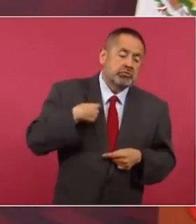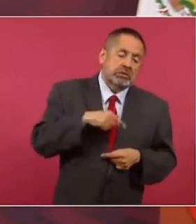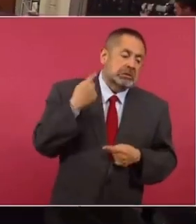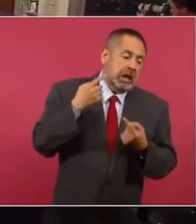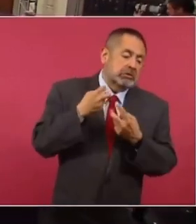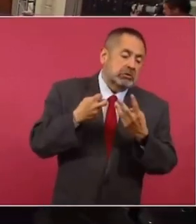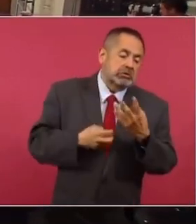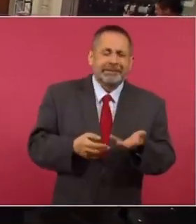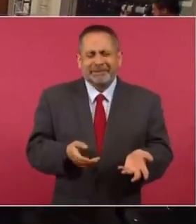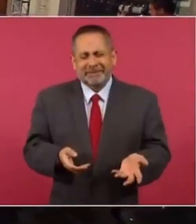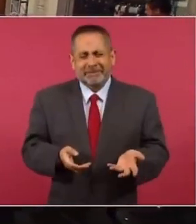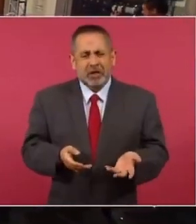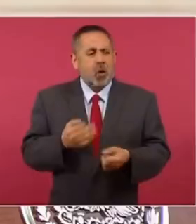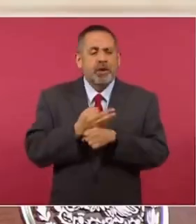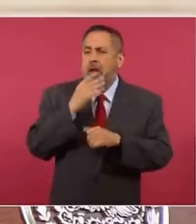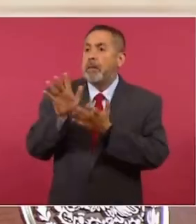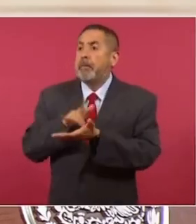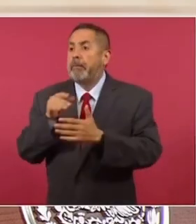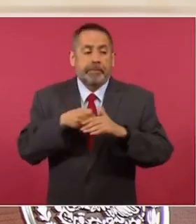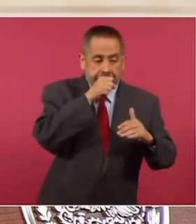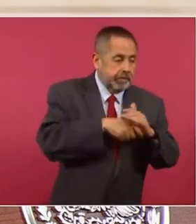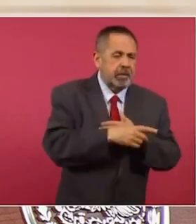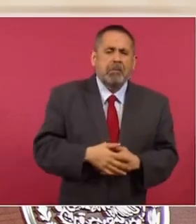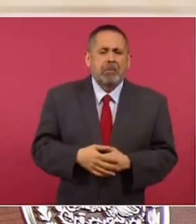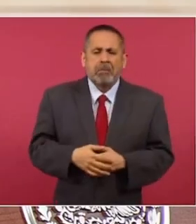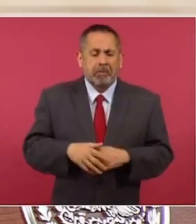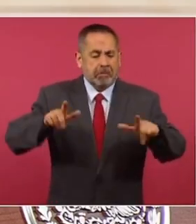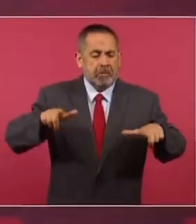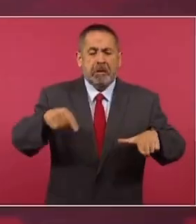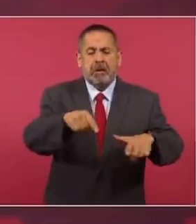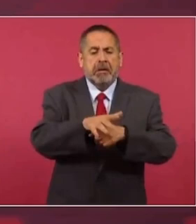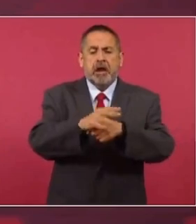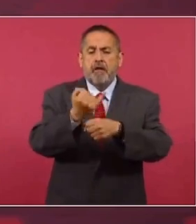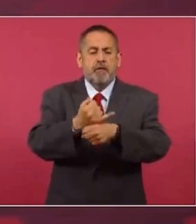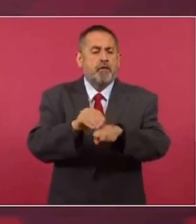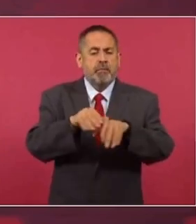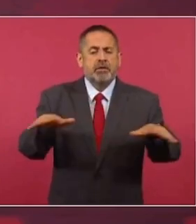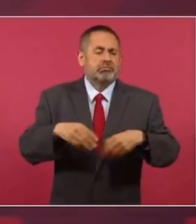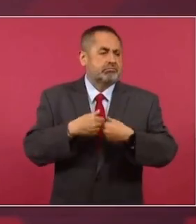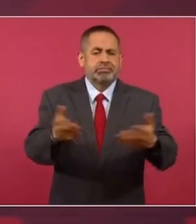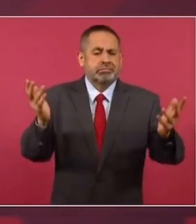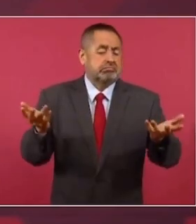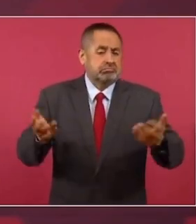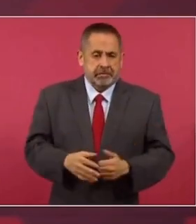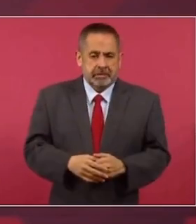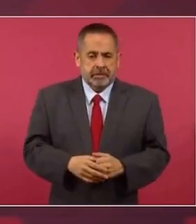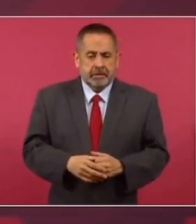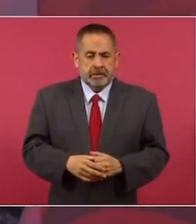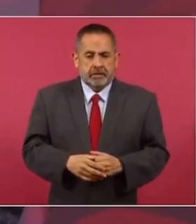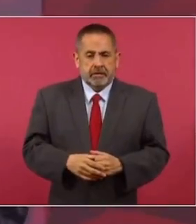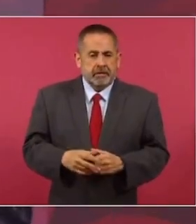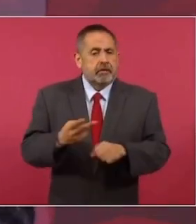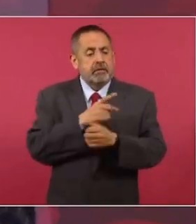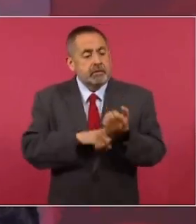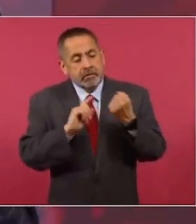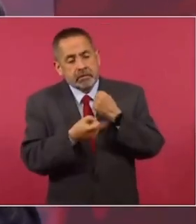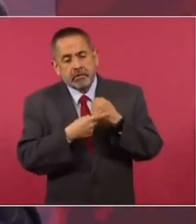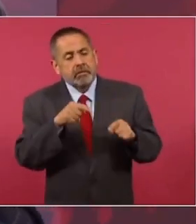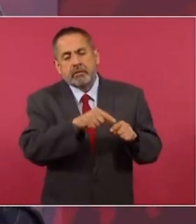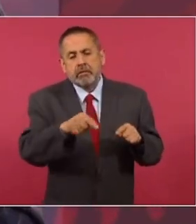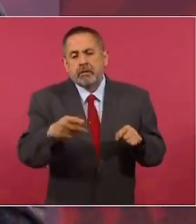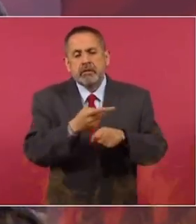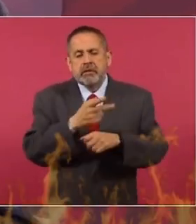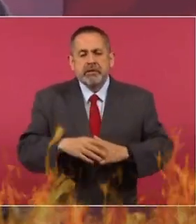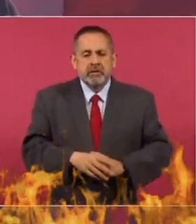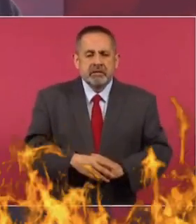información. Que en este caso ni siquiera es filtración porque está en el portal oficial. Entonces, ¿qué es lo que está en el fondo de este